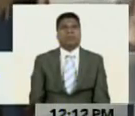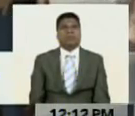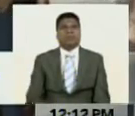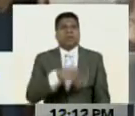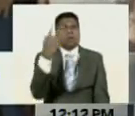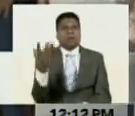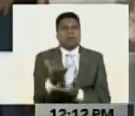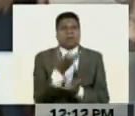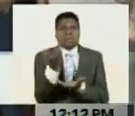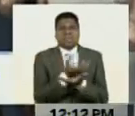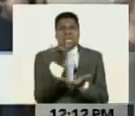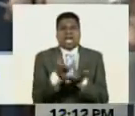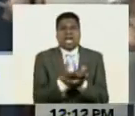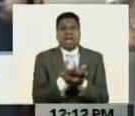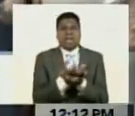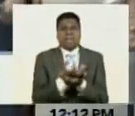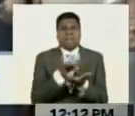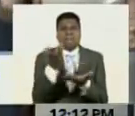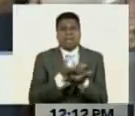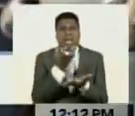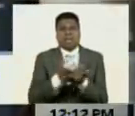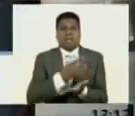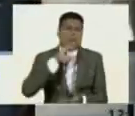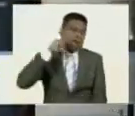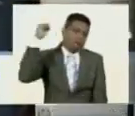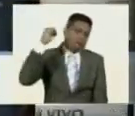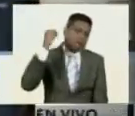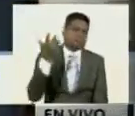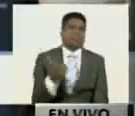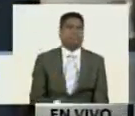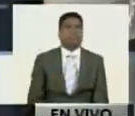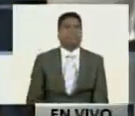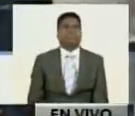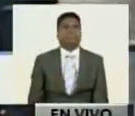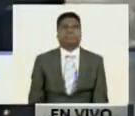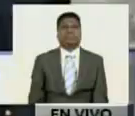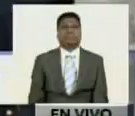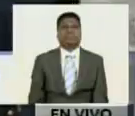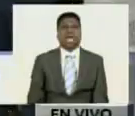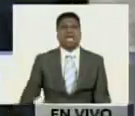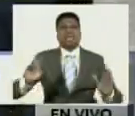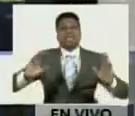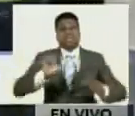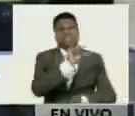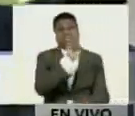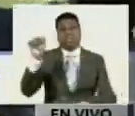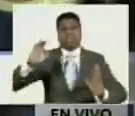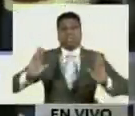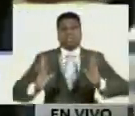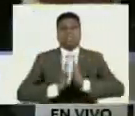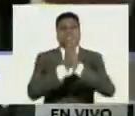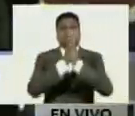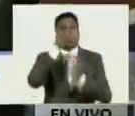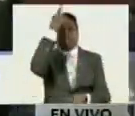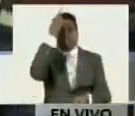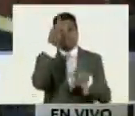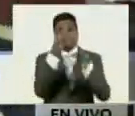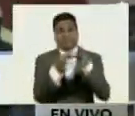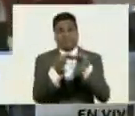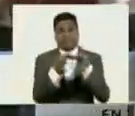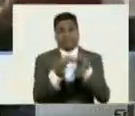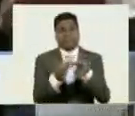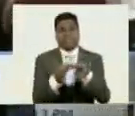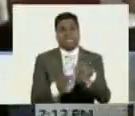de Judas. Le doy la palabra, camarada. Así es, Semana Santa de fe. Vamos a pasar por este lado a la derecha. Semana Santa